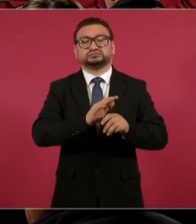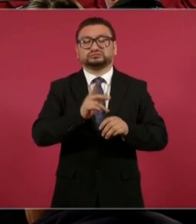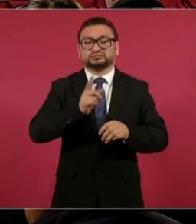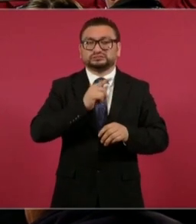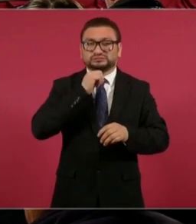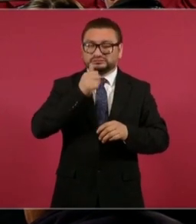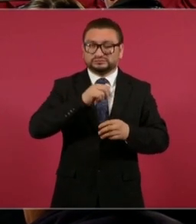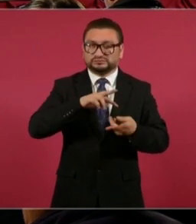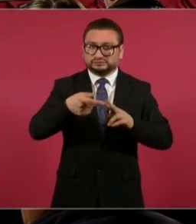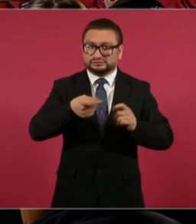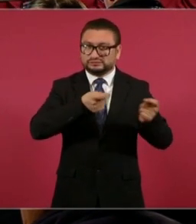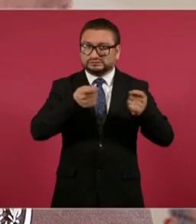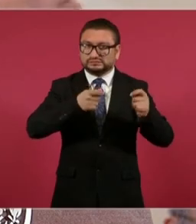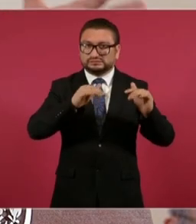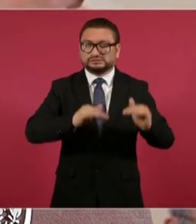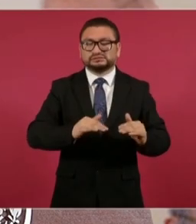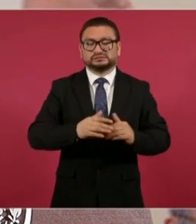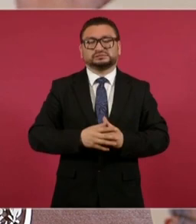gobiernos